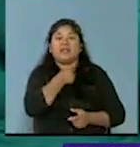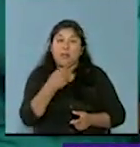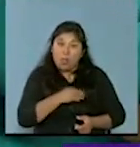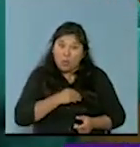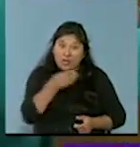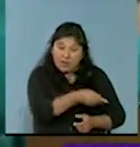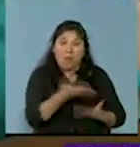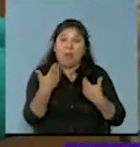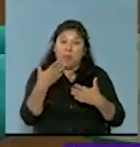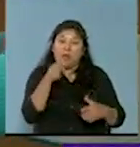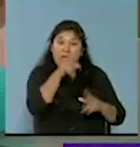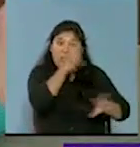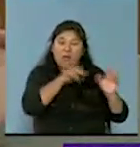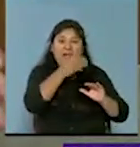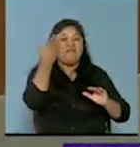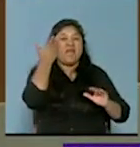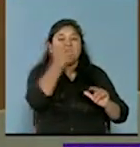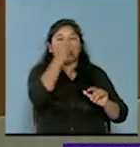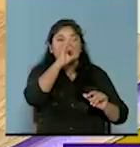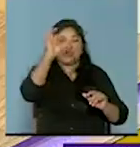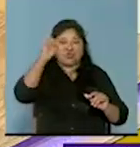facebook en todas las redes sociales